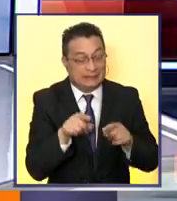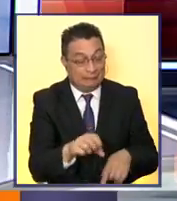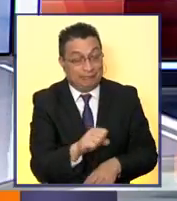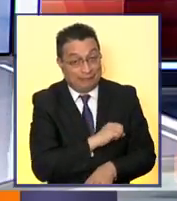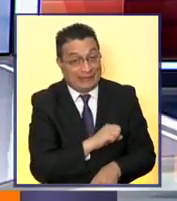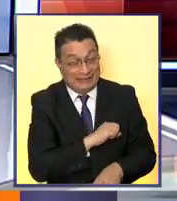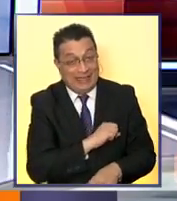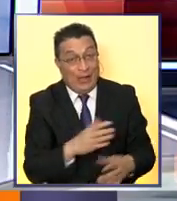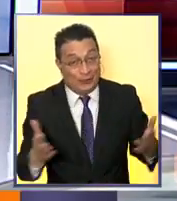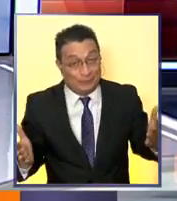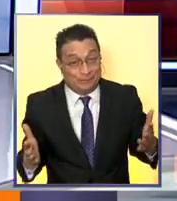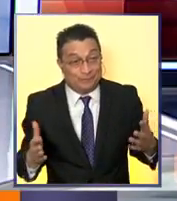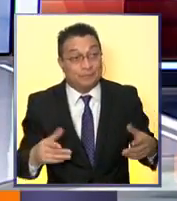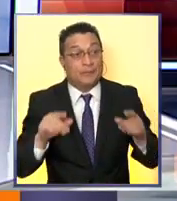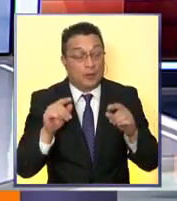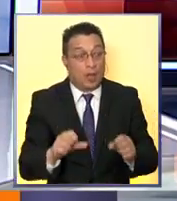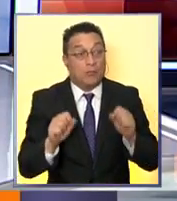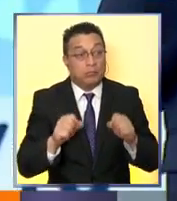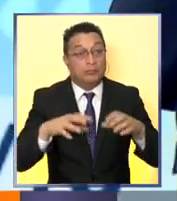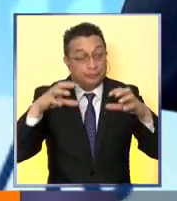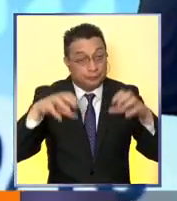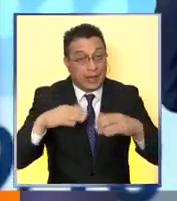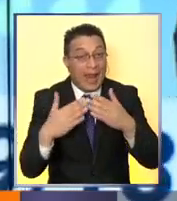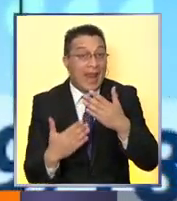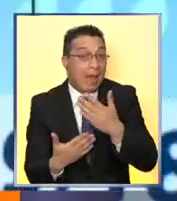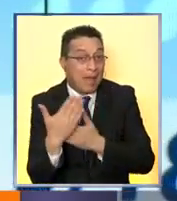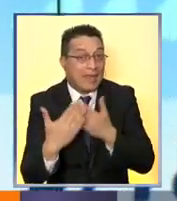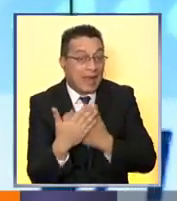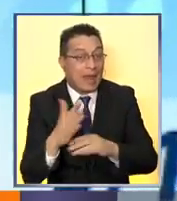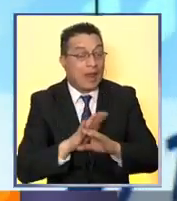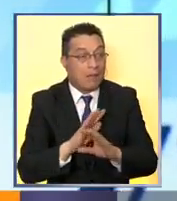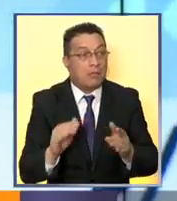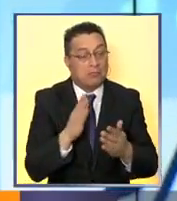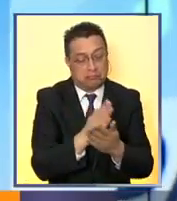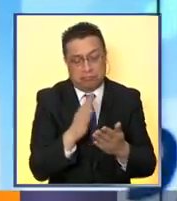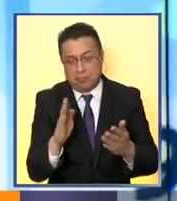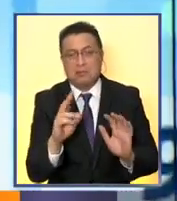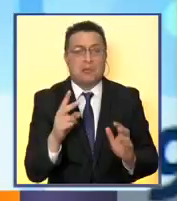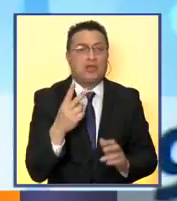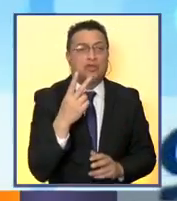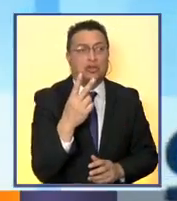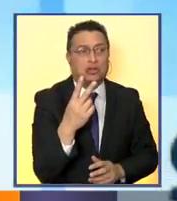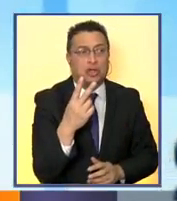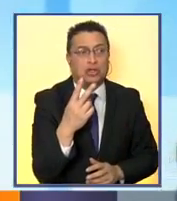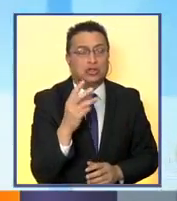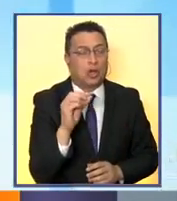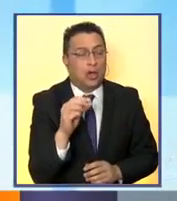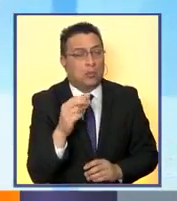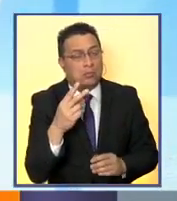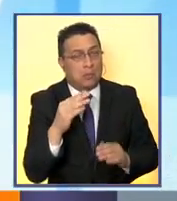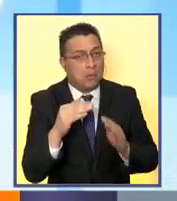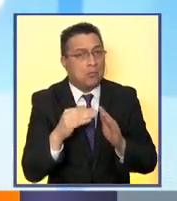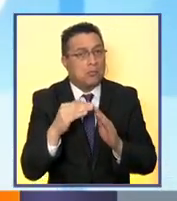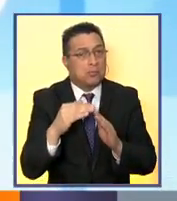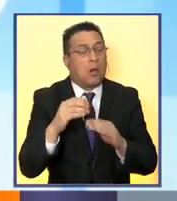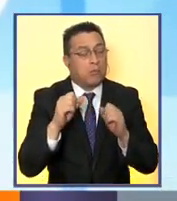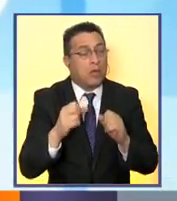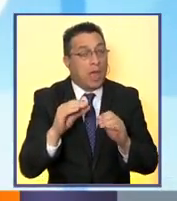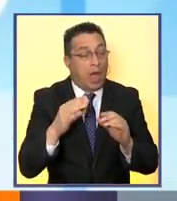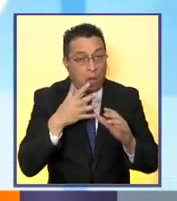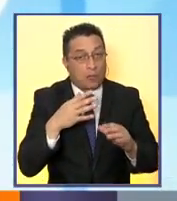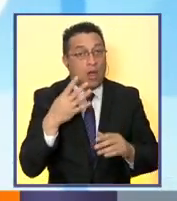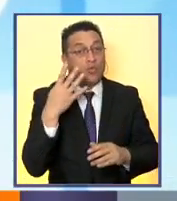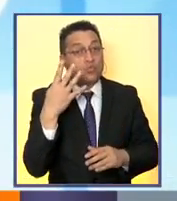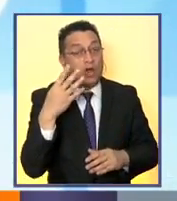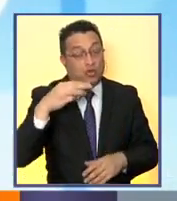capital. Esperamos esta posibilidad de precipitaciones que hasta el momento varía entre 2 e incluso subía un poquito más la cantidad de agua, podríamos llegar hasta